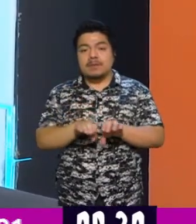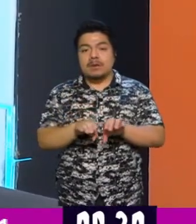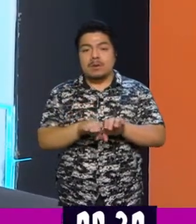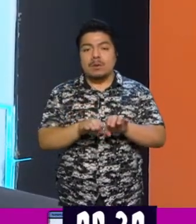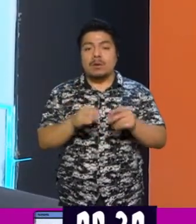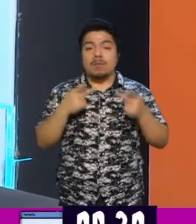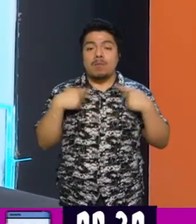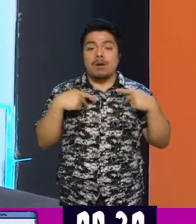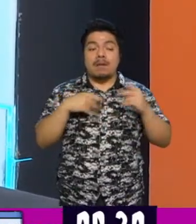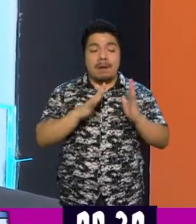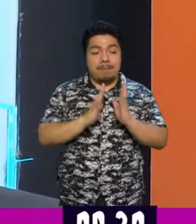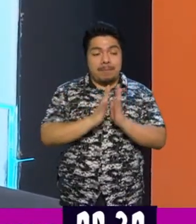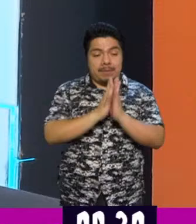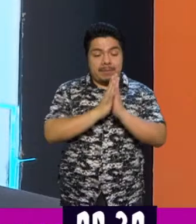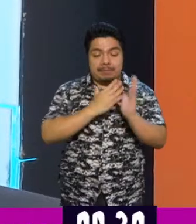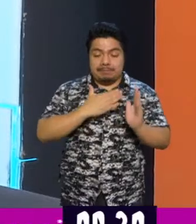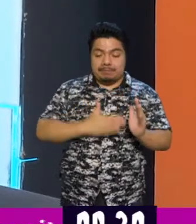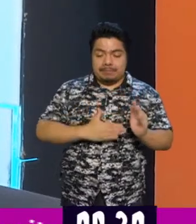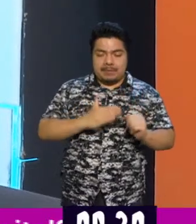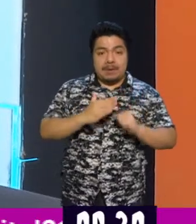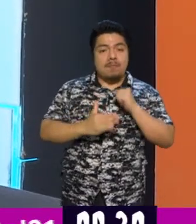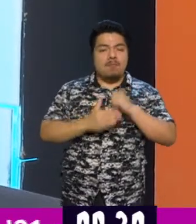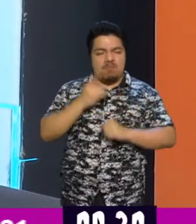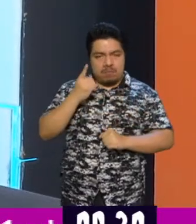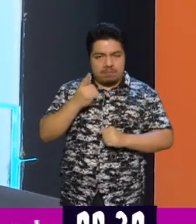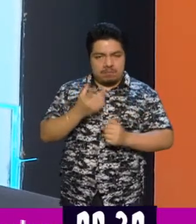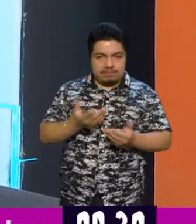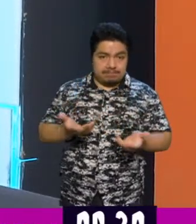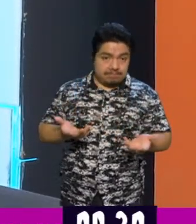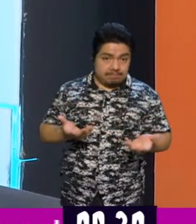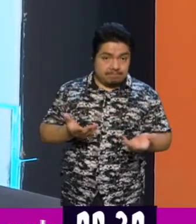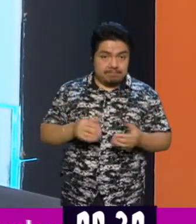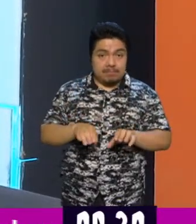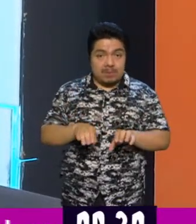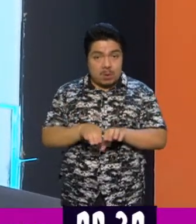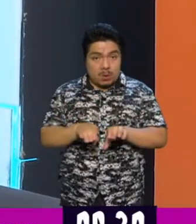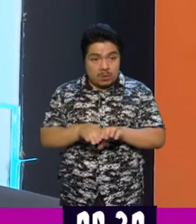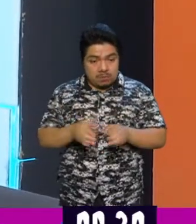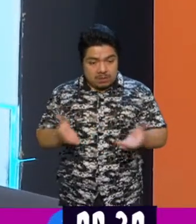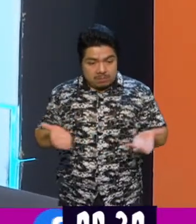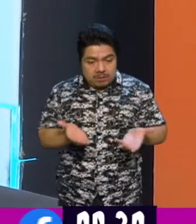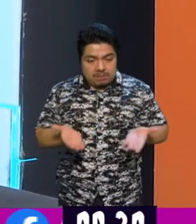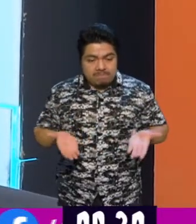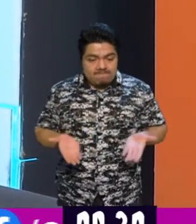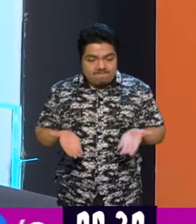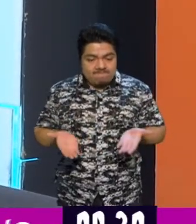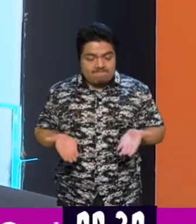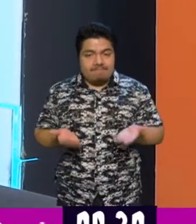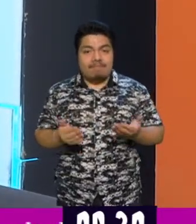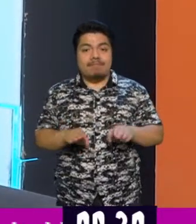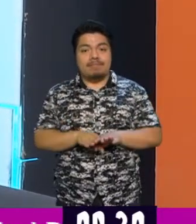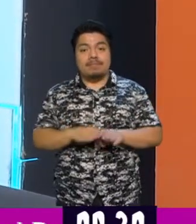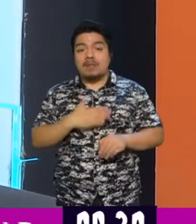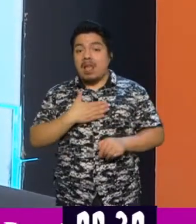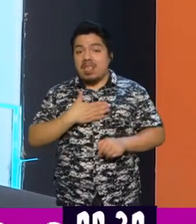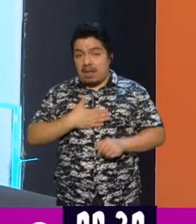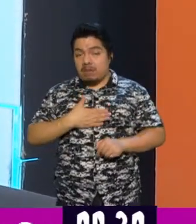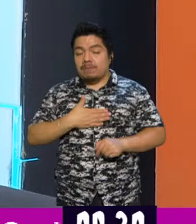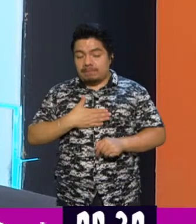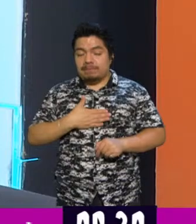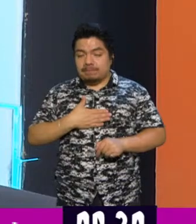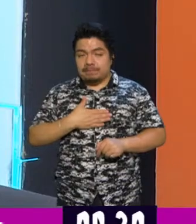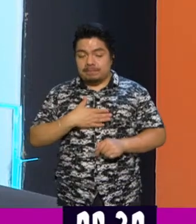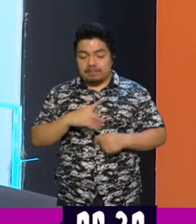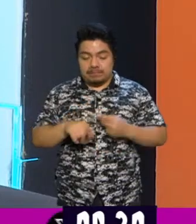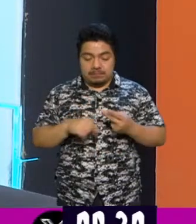la democracia y por qué construirla. Y el gran tema es que cómo construir la democracia tiene que ver con la justicia,